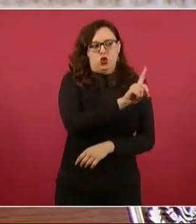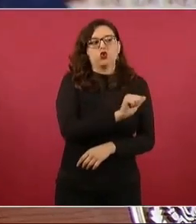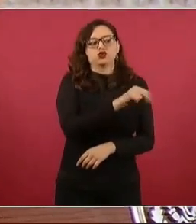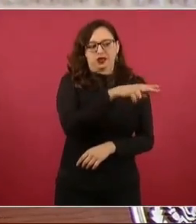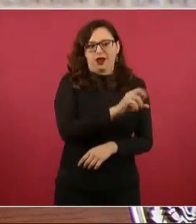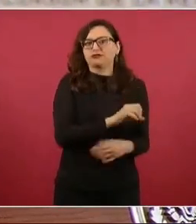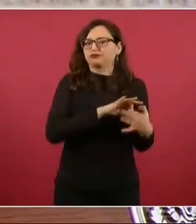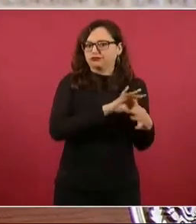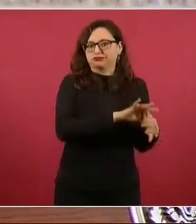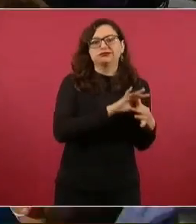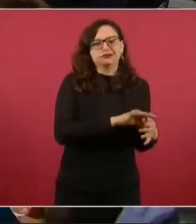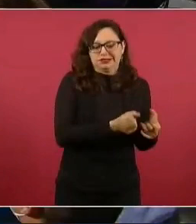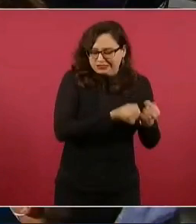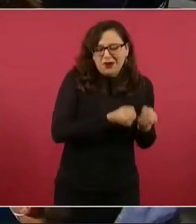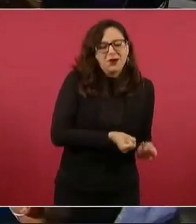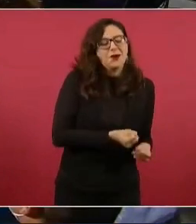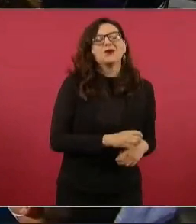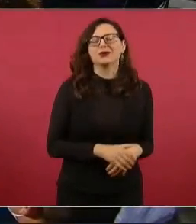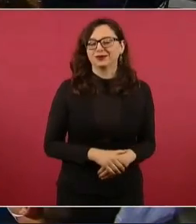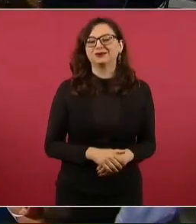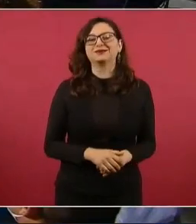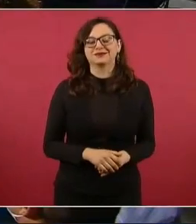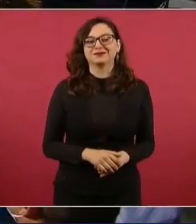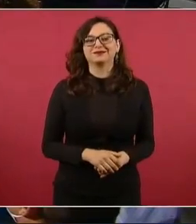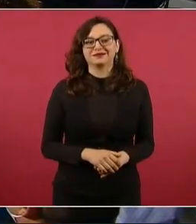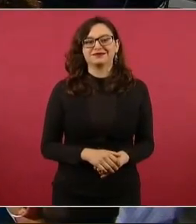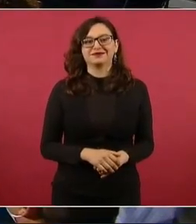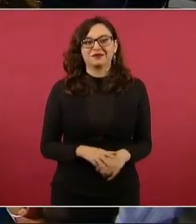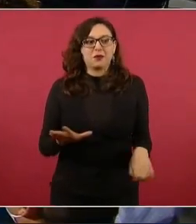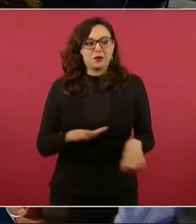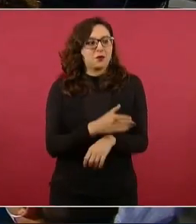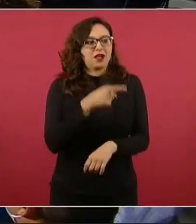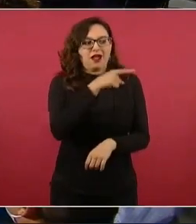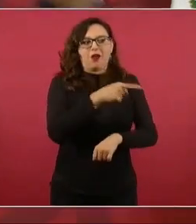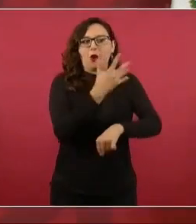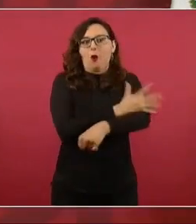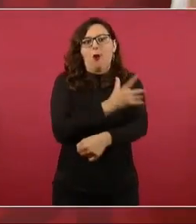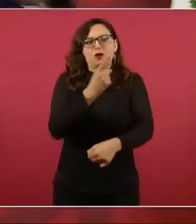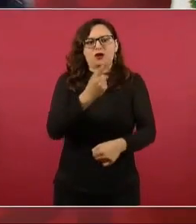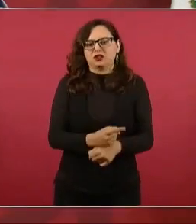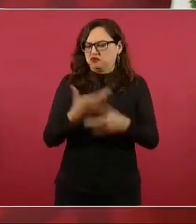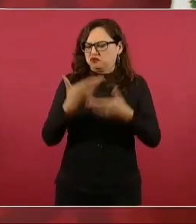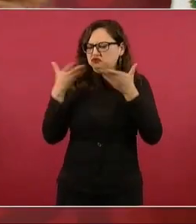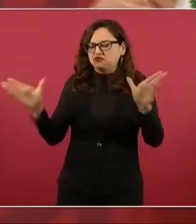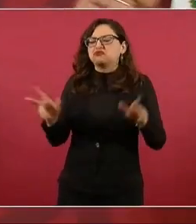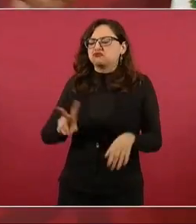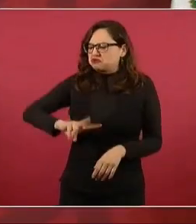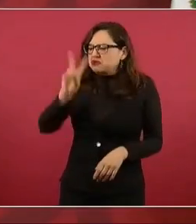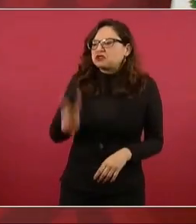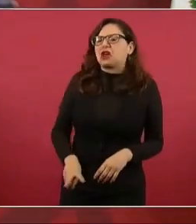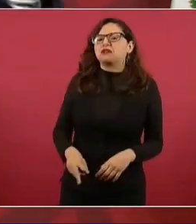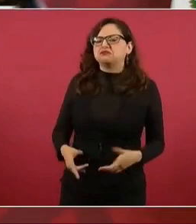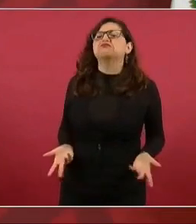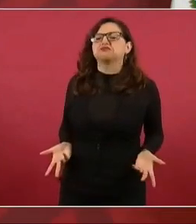O sea, porque pues, ese habla,